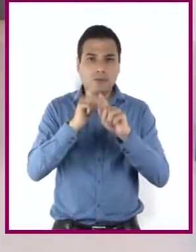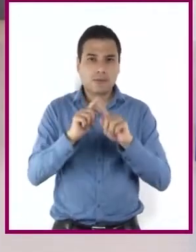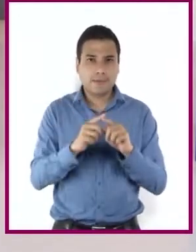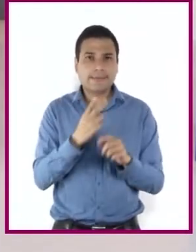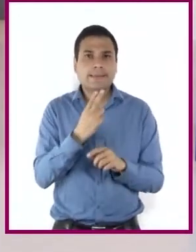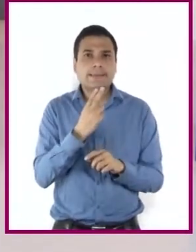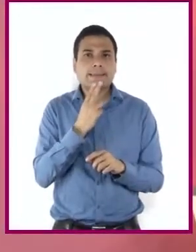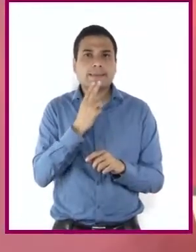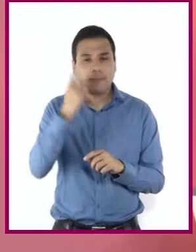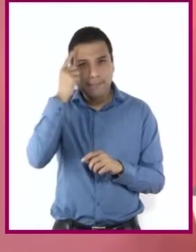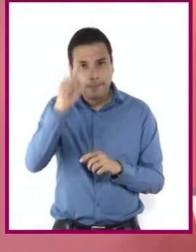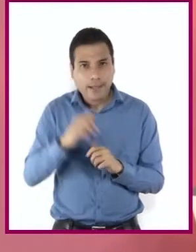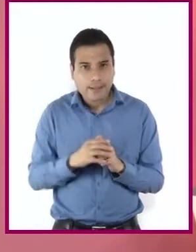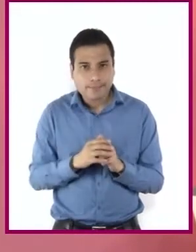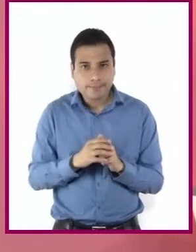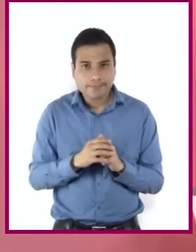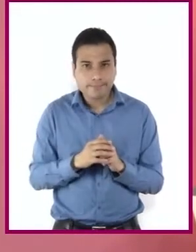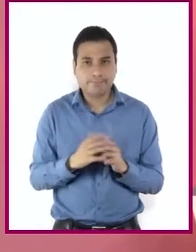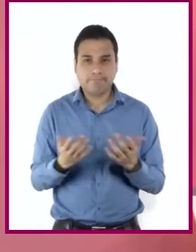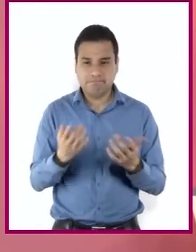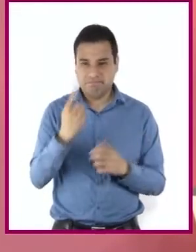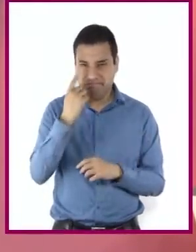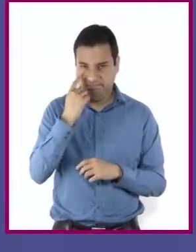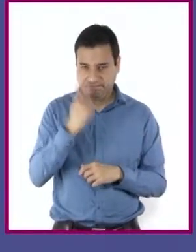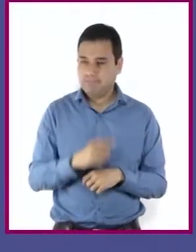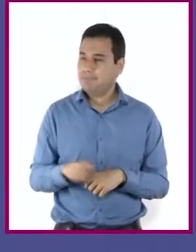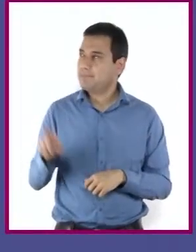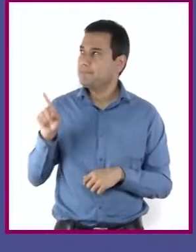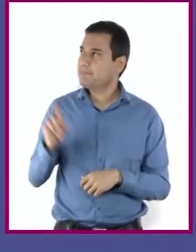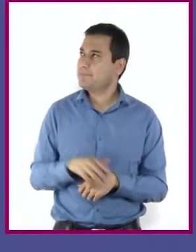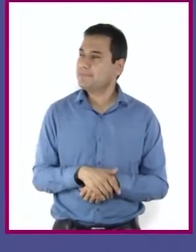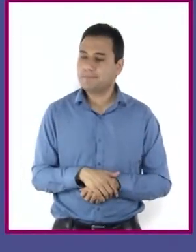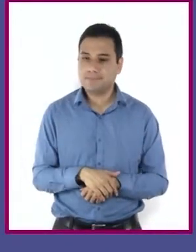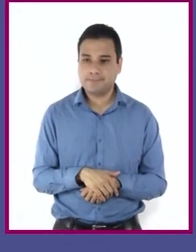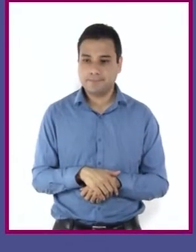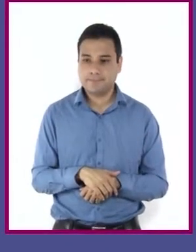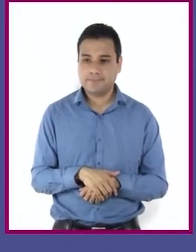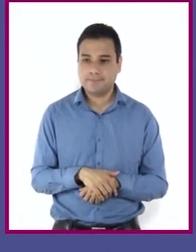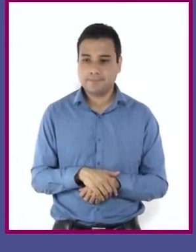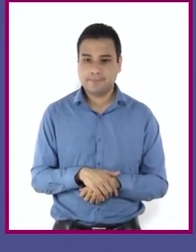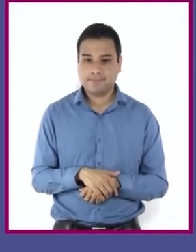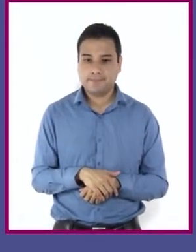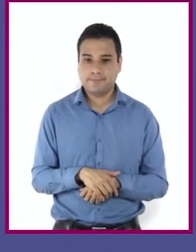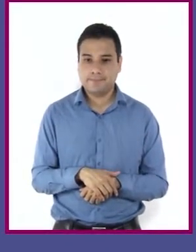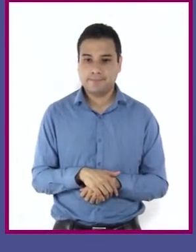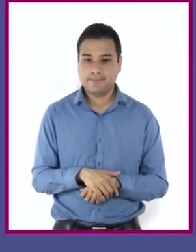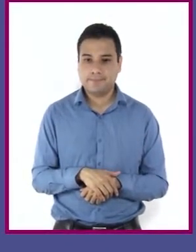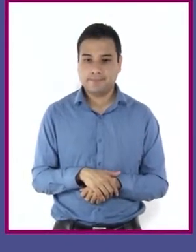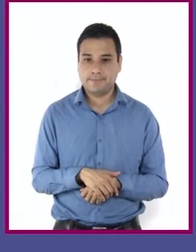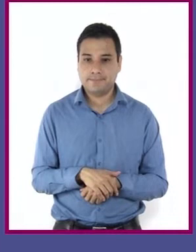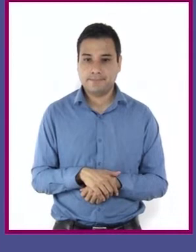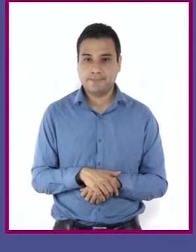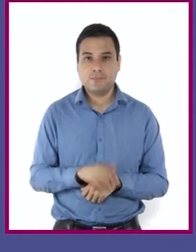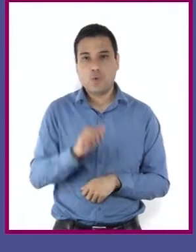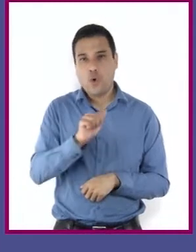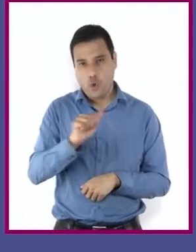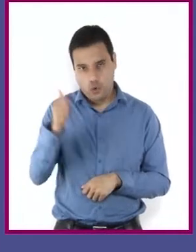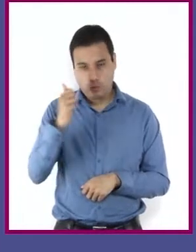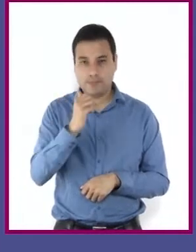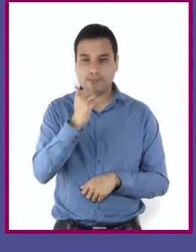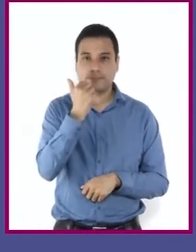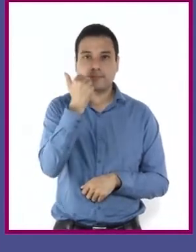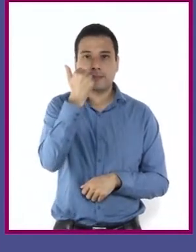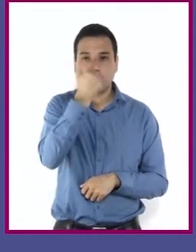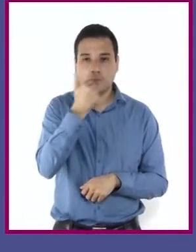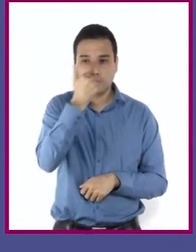cotejo, la cual quedaría así. Ahora veamos las diapositivas de otra de nuestras alumnas.